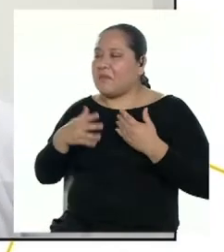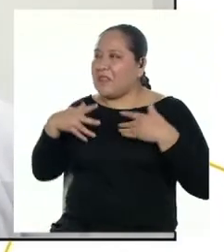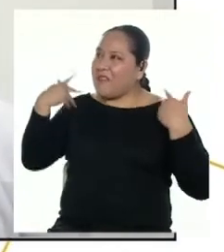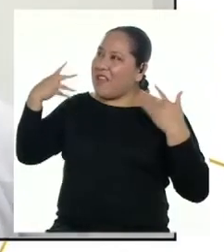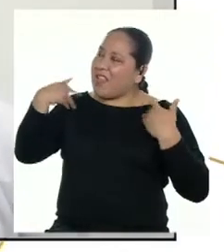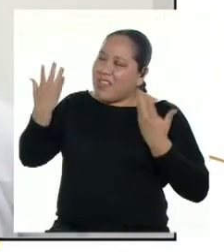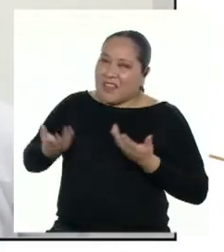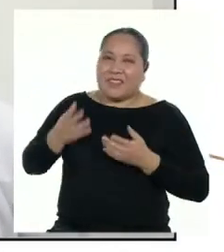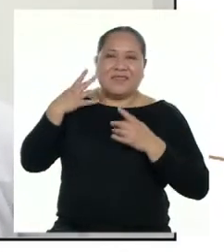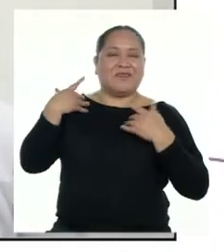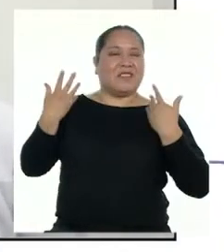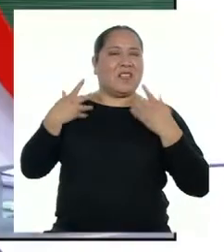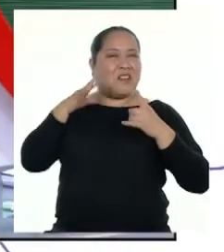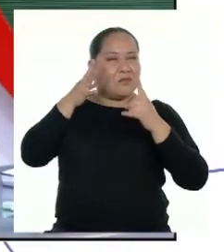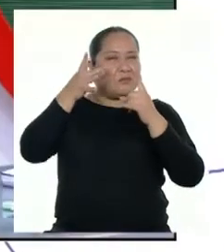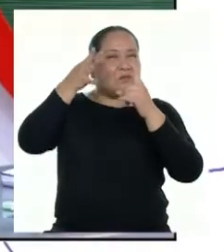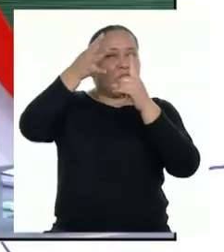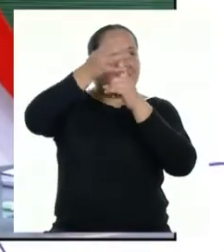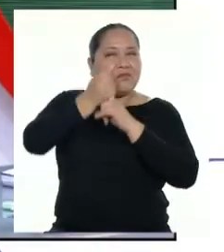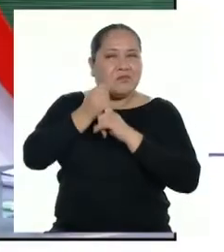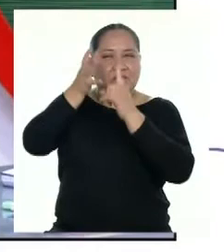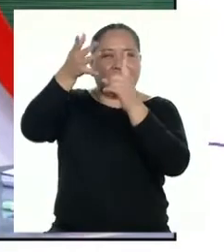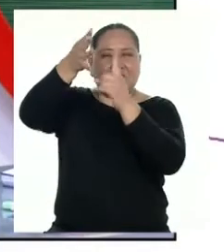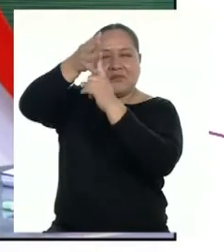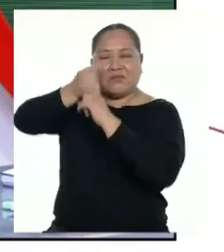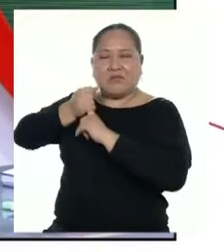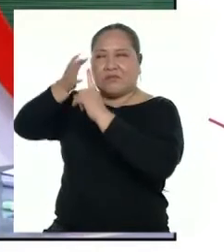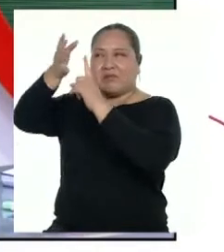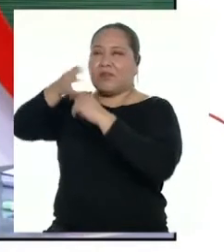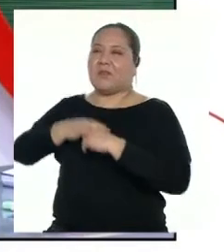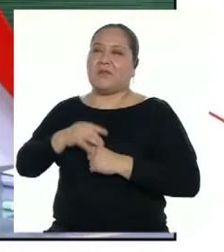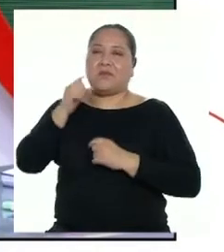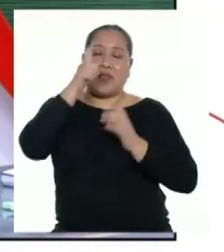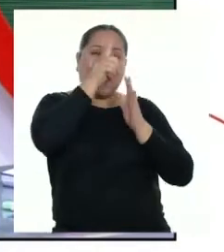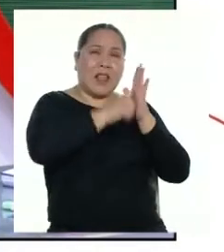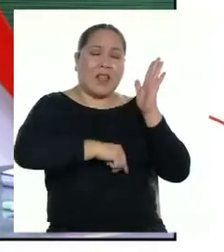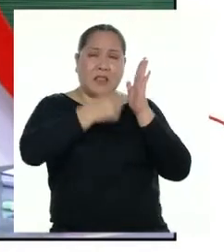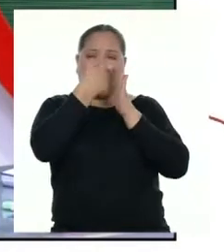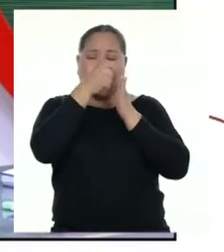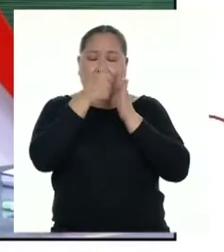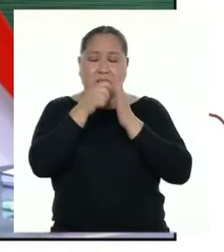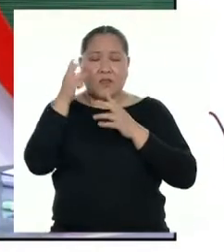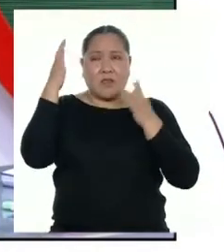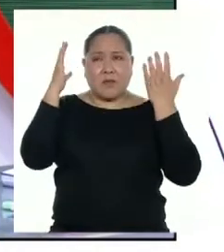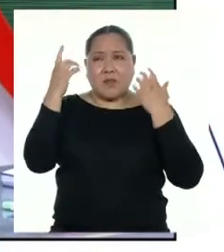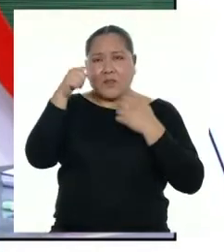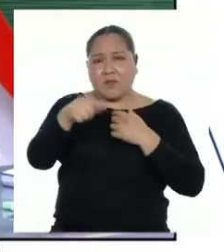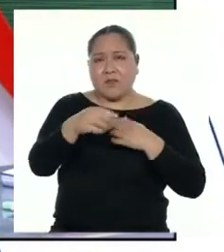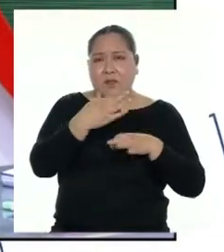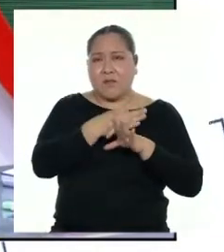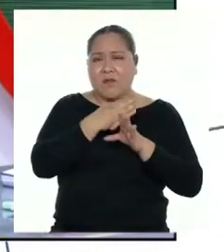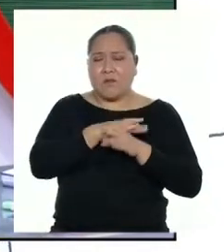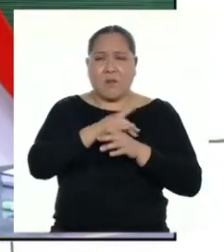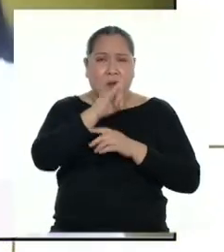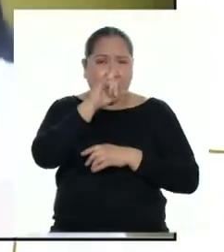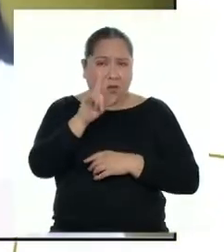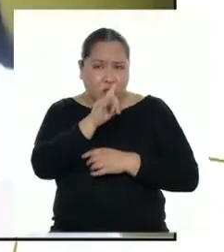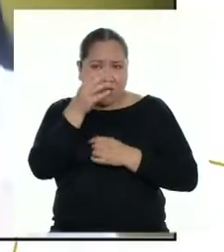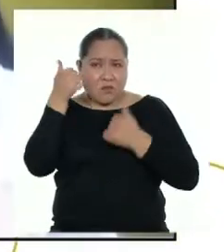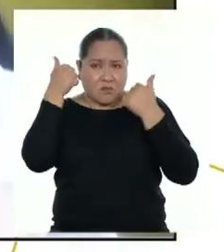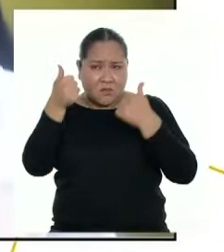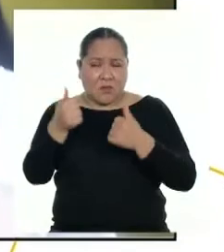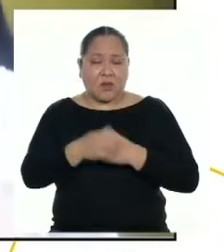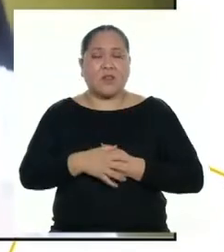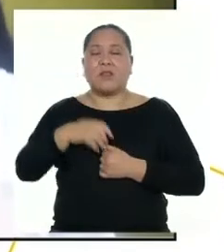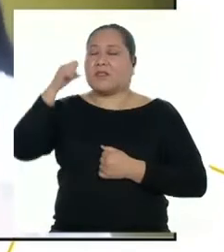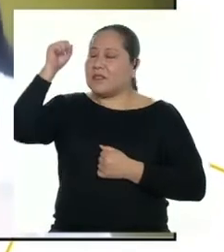ir logrando mis objetivos. Hilary, ¿la lista de cotejo te pareció una herramienta útil para el proceso de textualización?